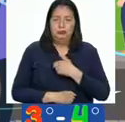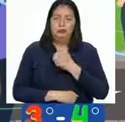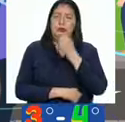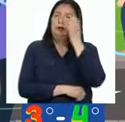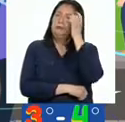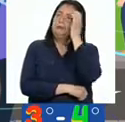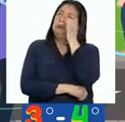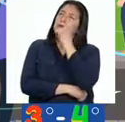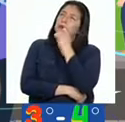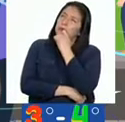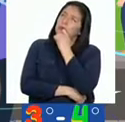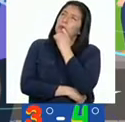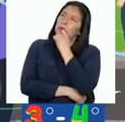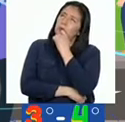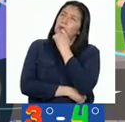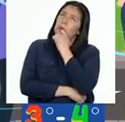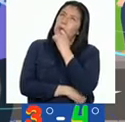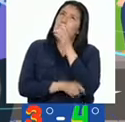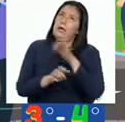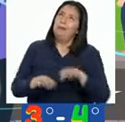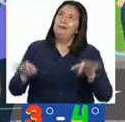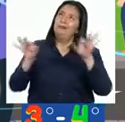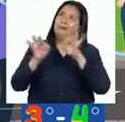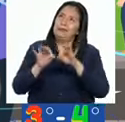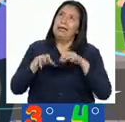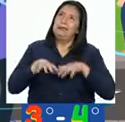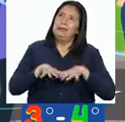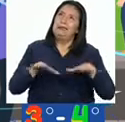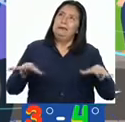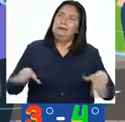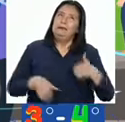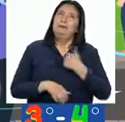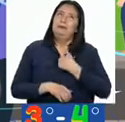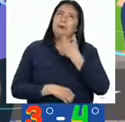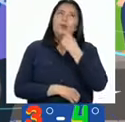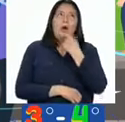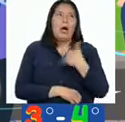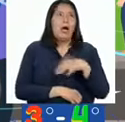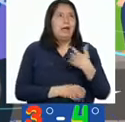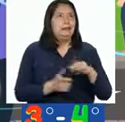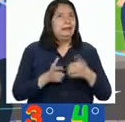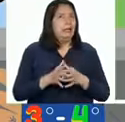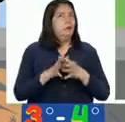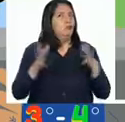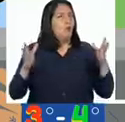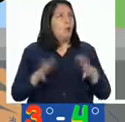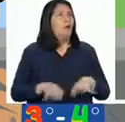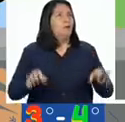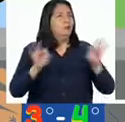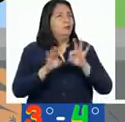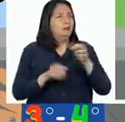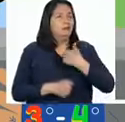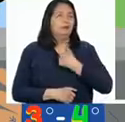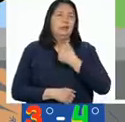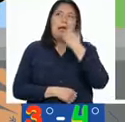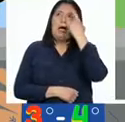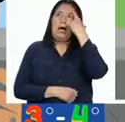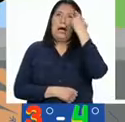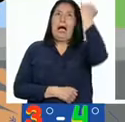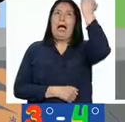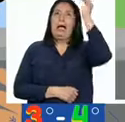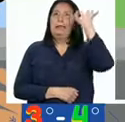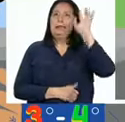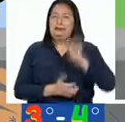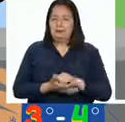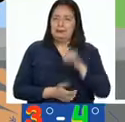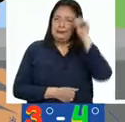queda pensando sobre la importancia de su espacio personal y cómo este es un gran tesoro para él. De pronto se le ocurre una idea para